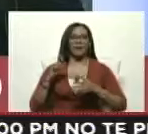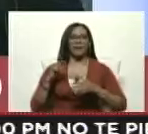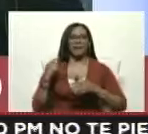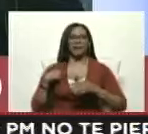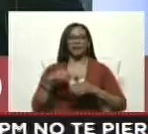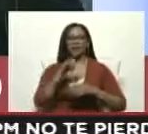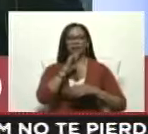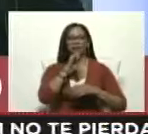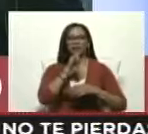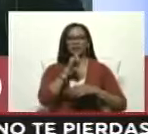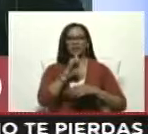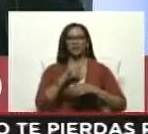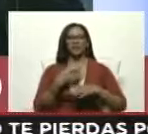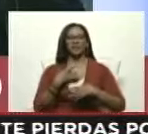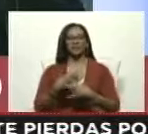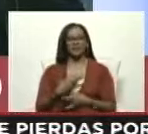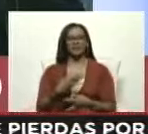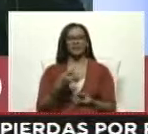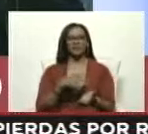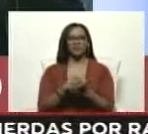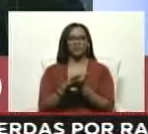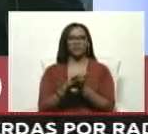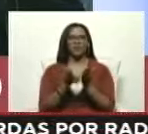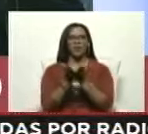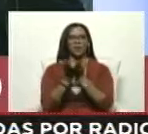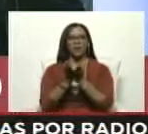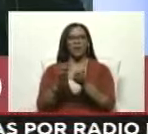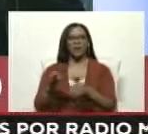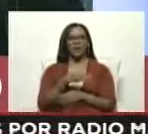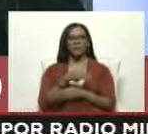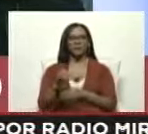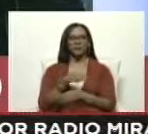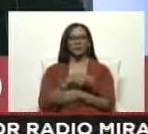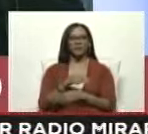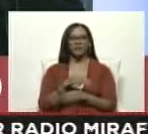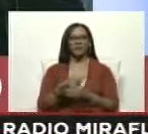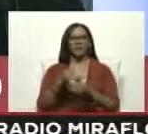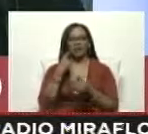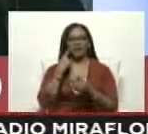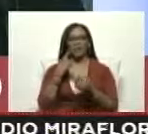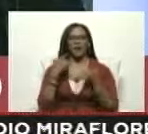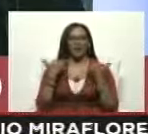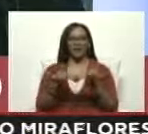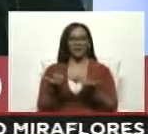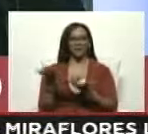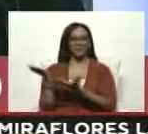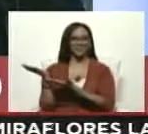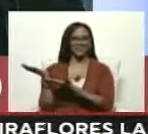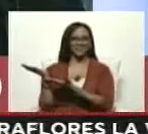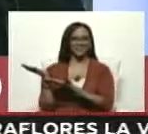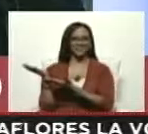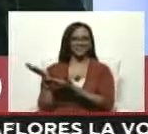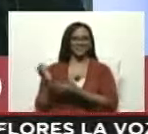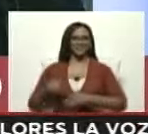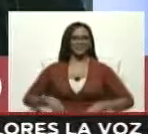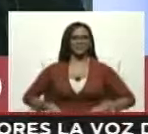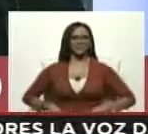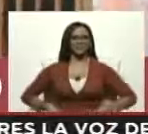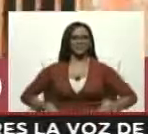un reportaje bien interesante sobre la Escuela de Música José Ángel Lamas y lo vamos a ver a continuación.